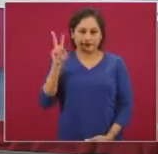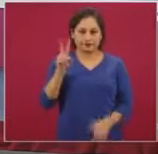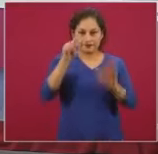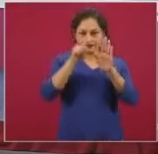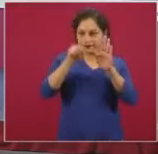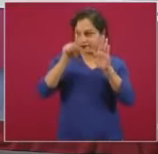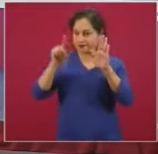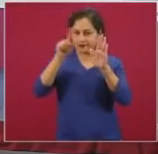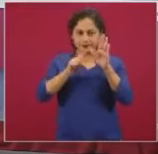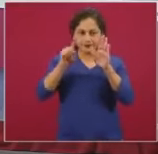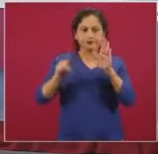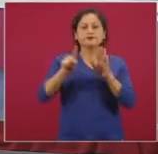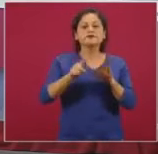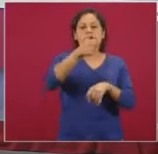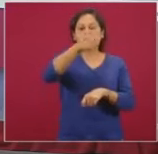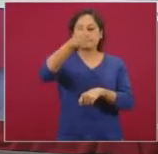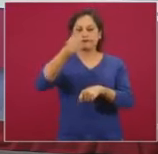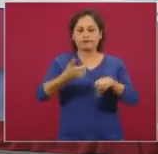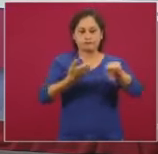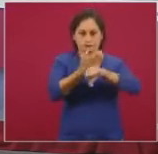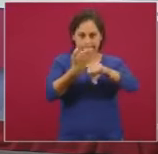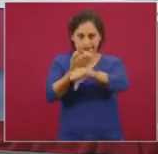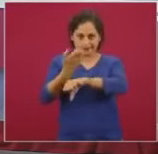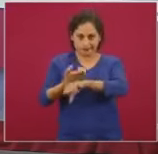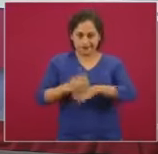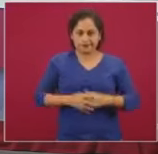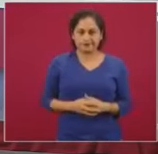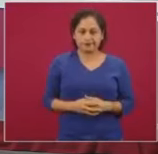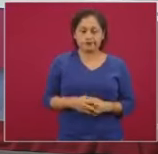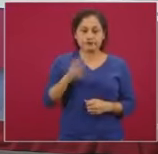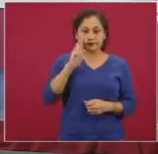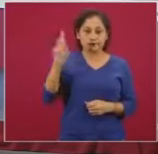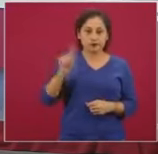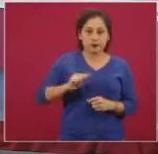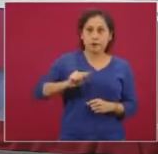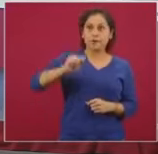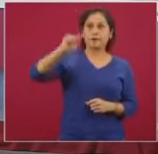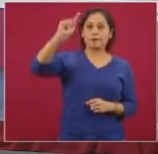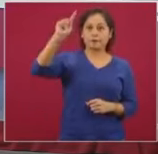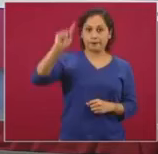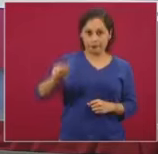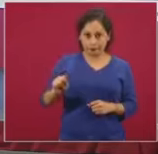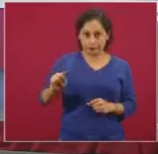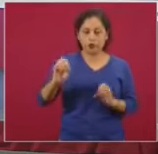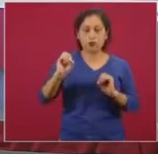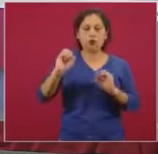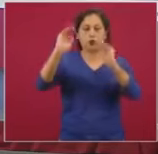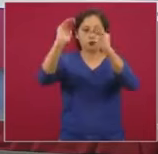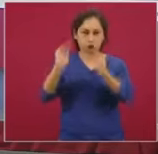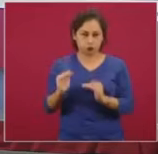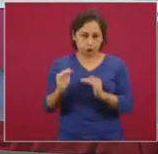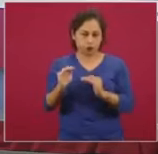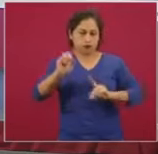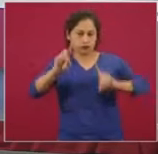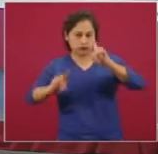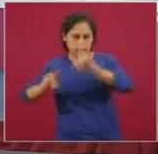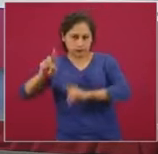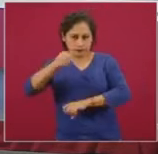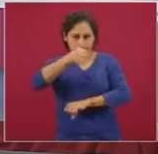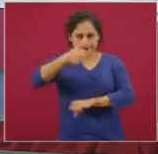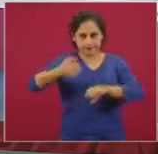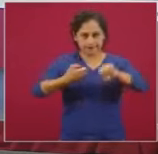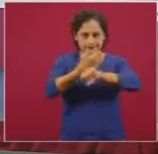donde podemos ver que hay entidades que tienen un gran pico, otras que tienen un pico de menor intensidad. Ahora